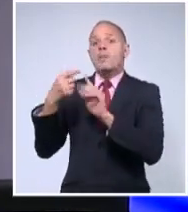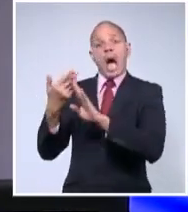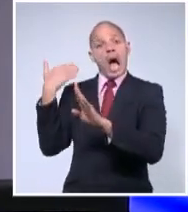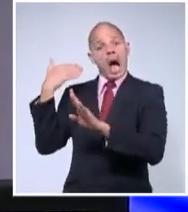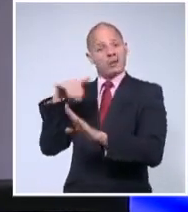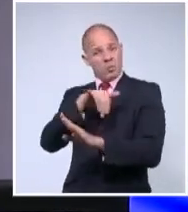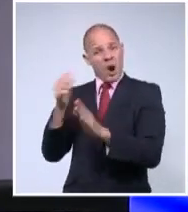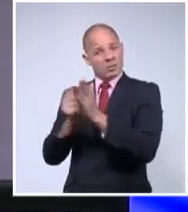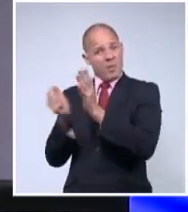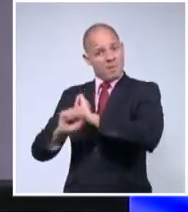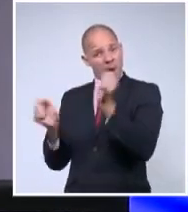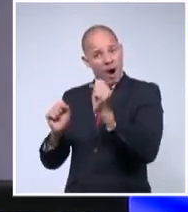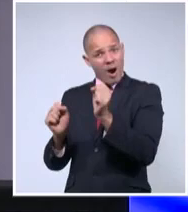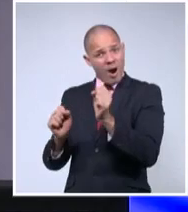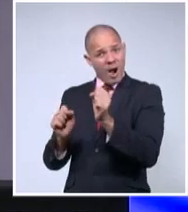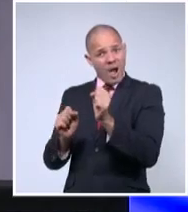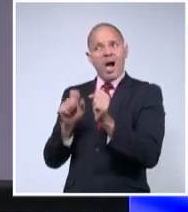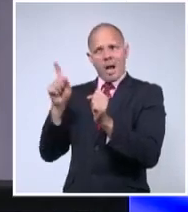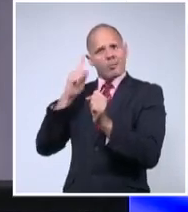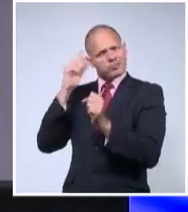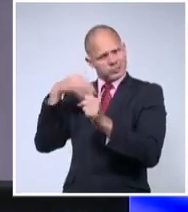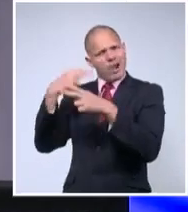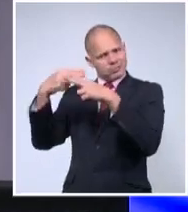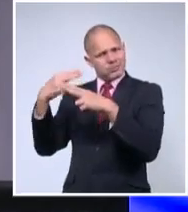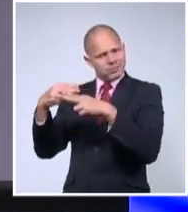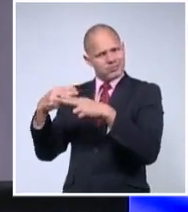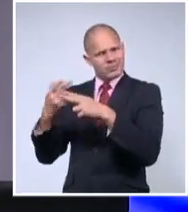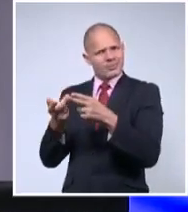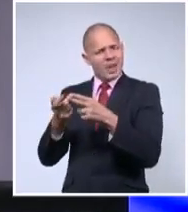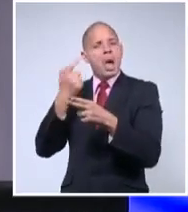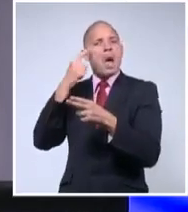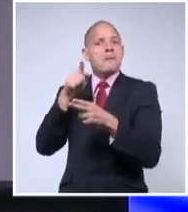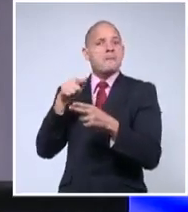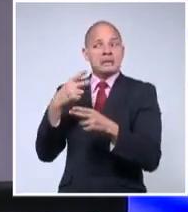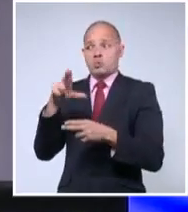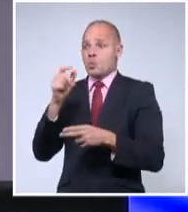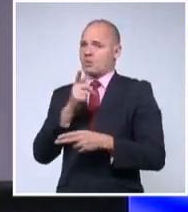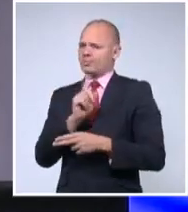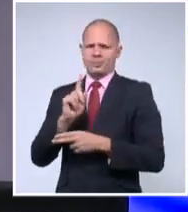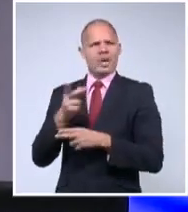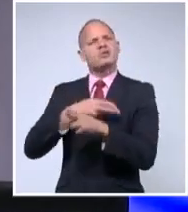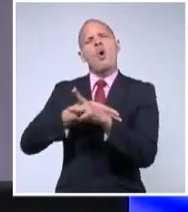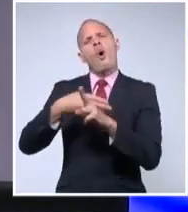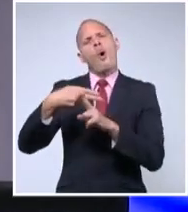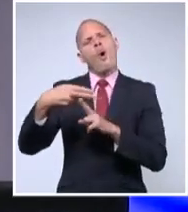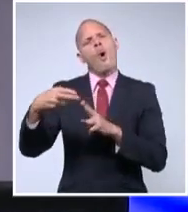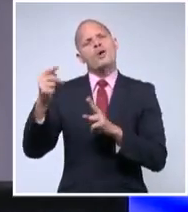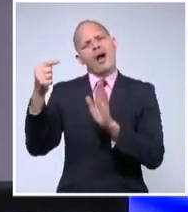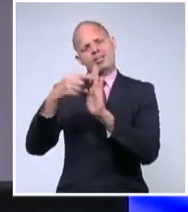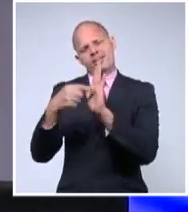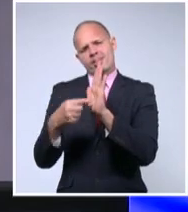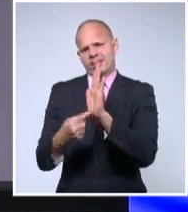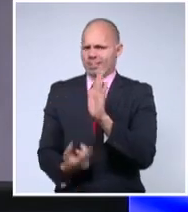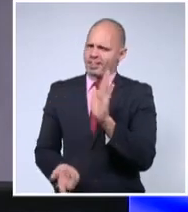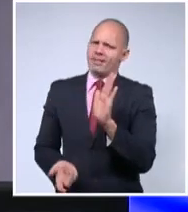terrorista conocido por los Estados Unidos. De modo que aquí estamos frente a un gobierno, el gobierno actual de los Estados